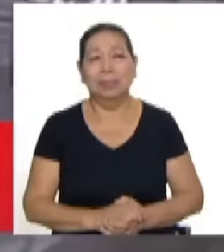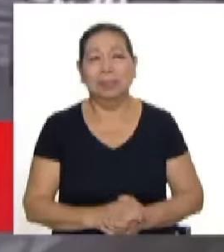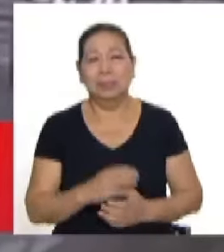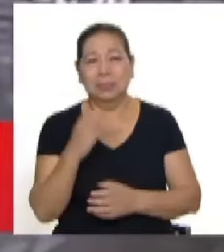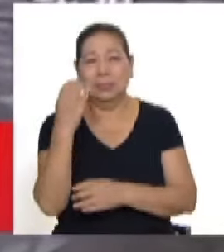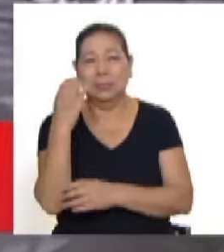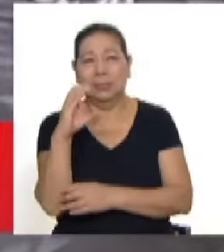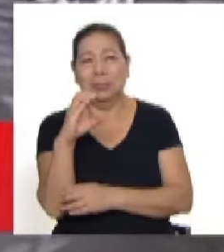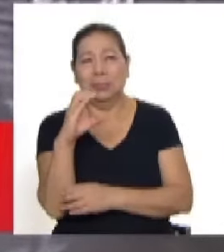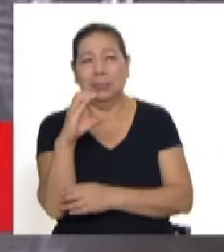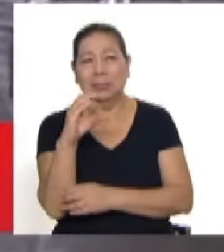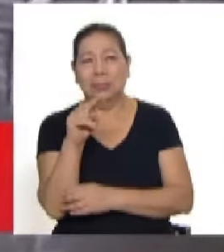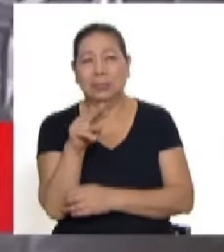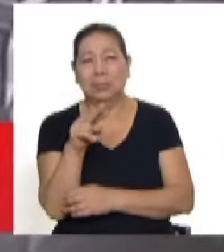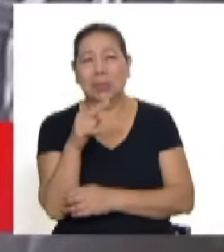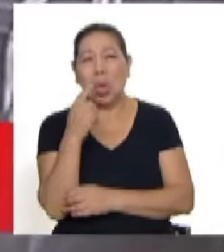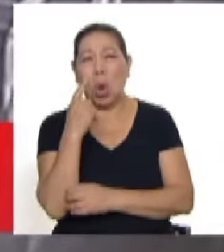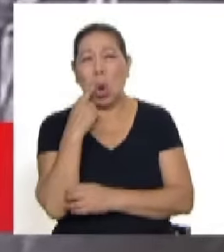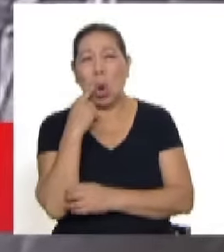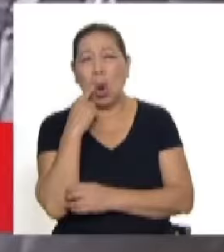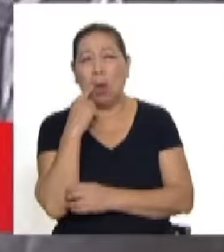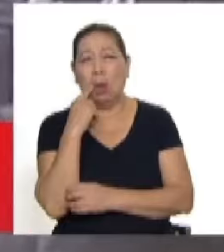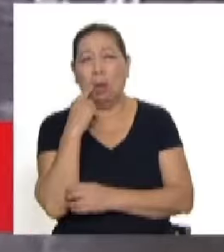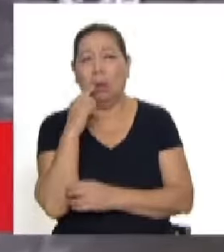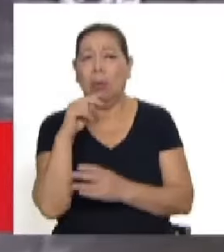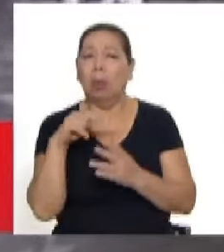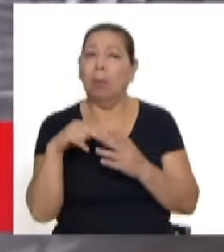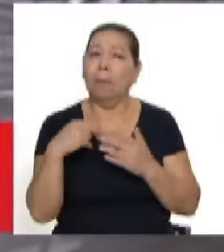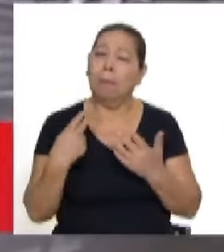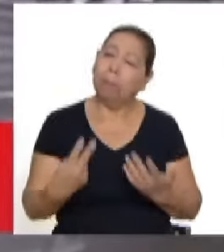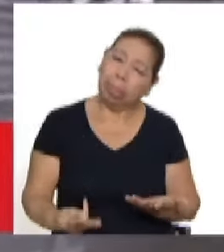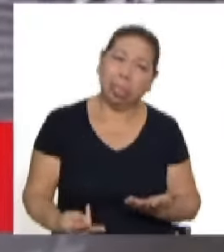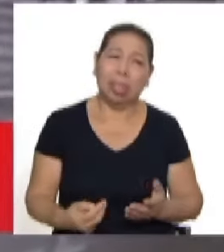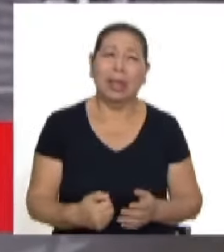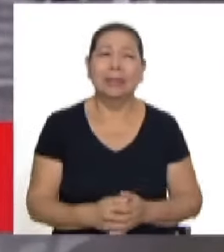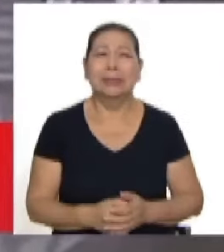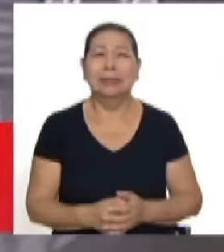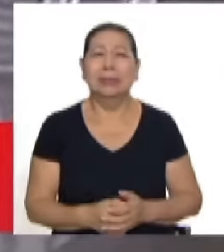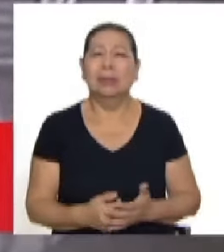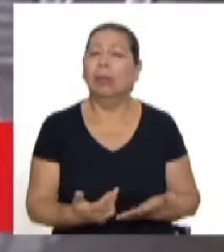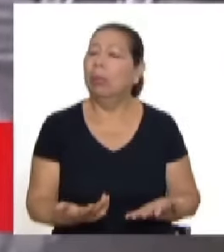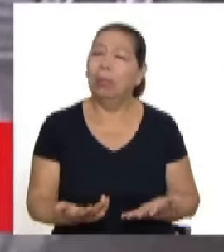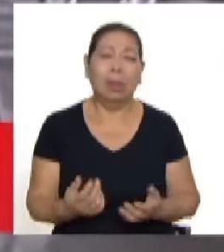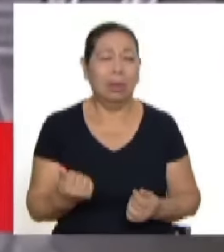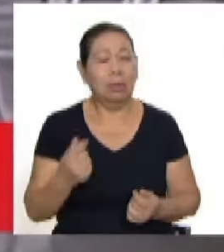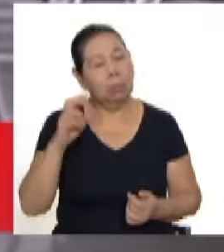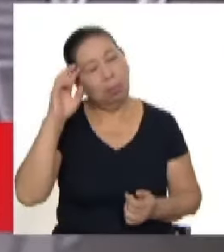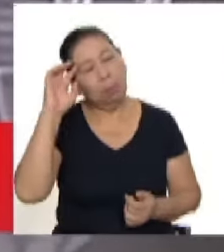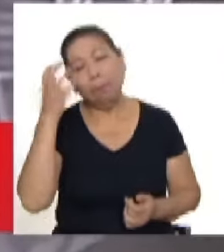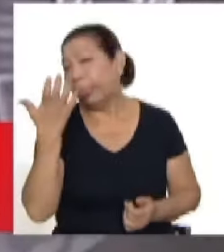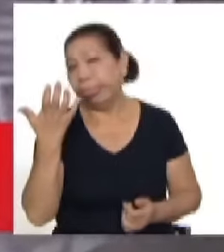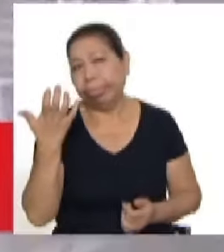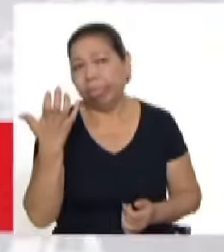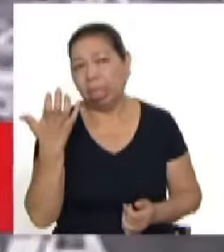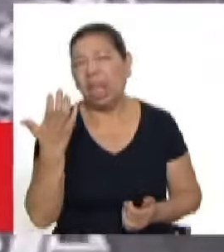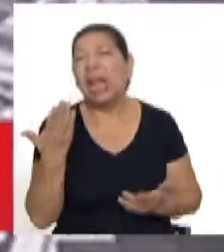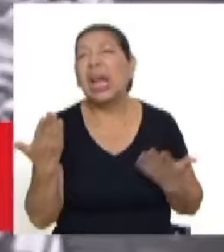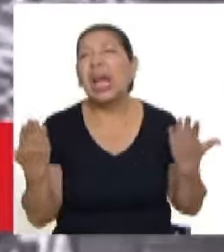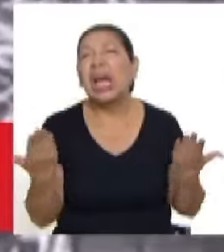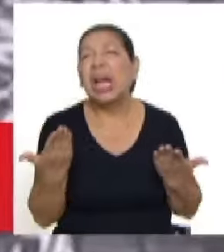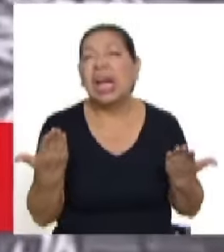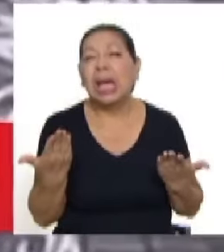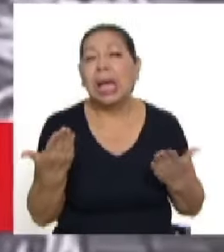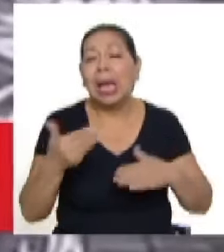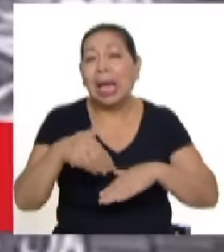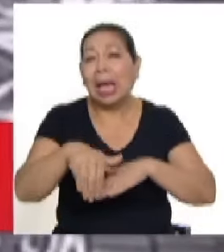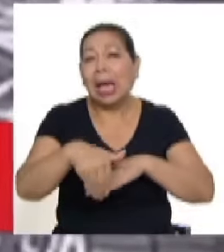cámaras de seguridad captaron a un hombre cayendo repentinamente al suelo, perdiendo de inmediato el conocimiento. Esto sucedió en